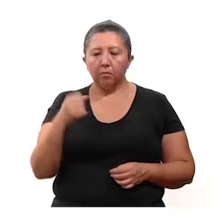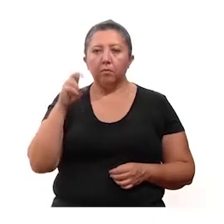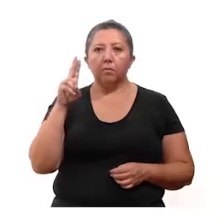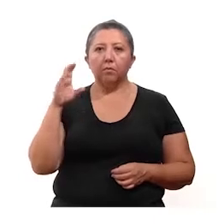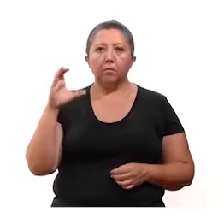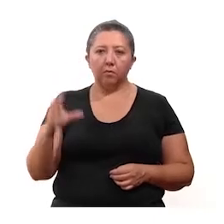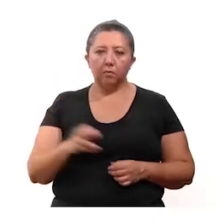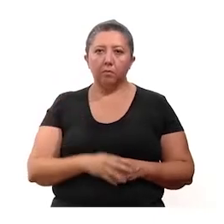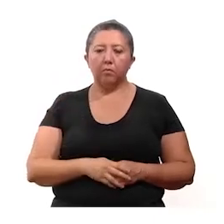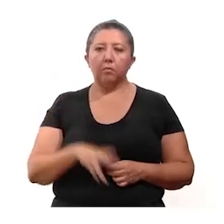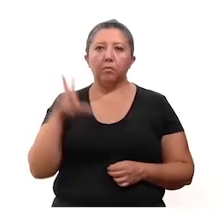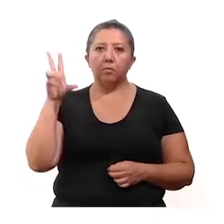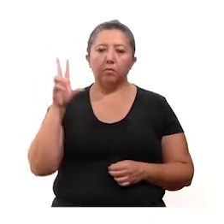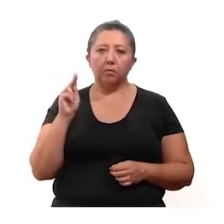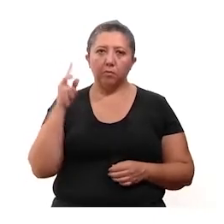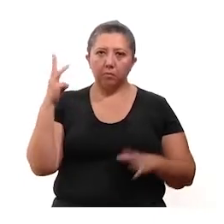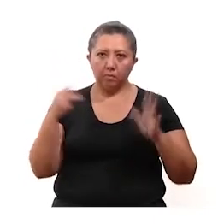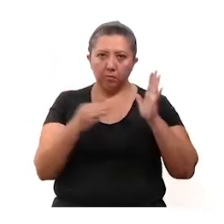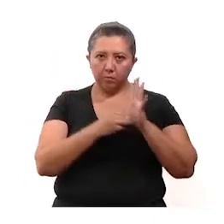Ucú. De los